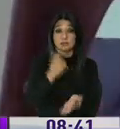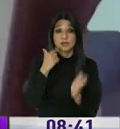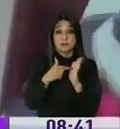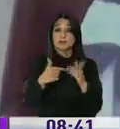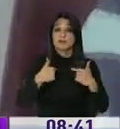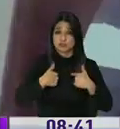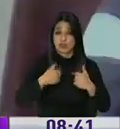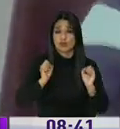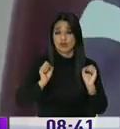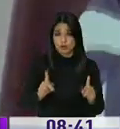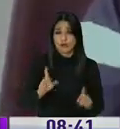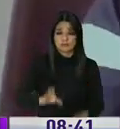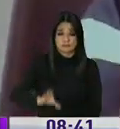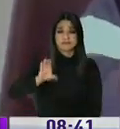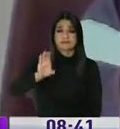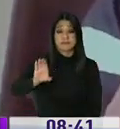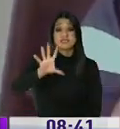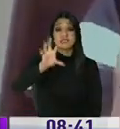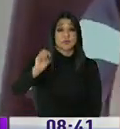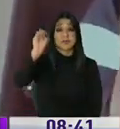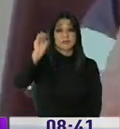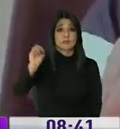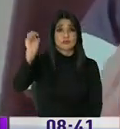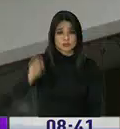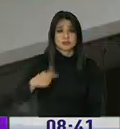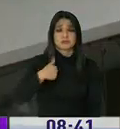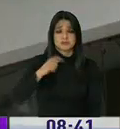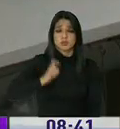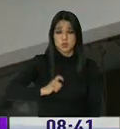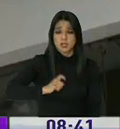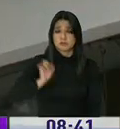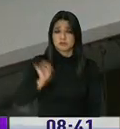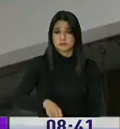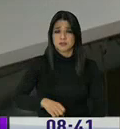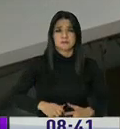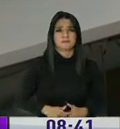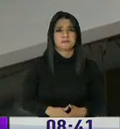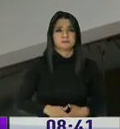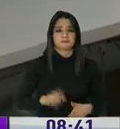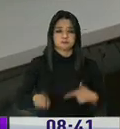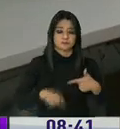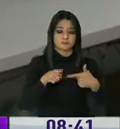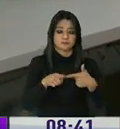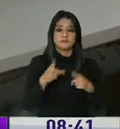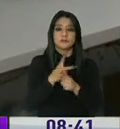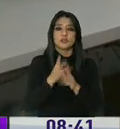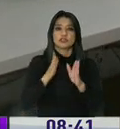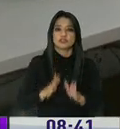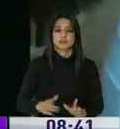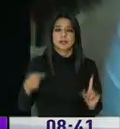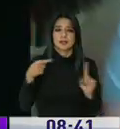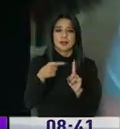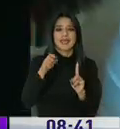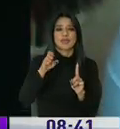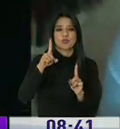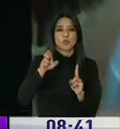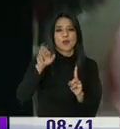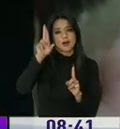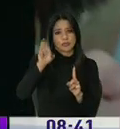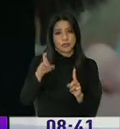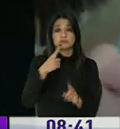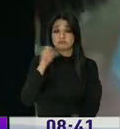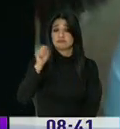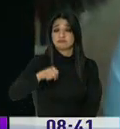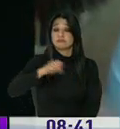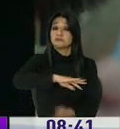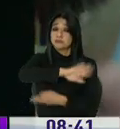puedo aportar con el 50% de mi sueldo. Por su parte, el concejal de Creo, Eduardo del Pozo, considera que es necesario que